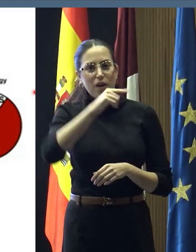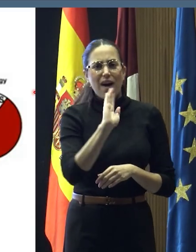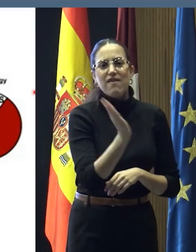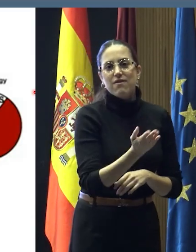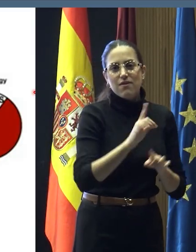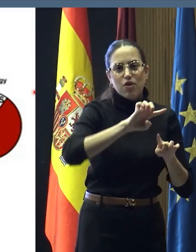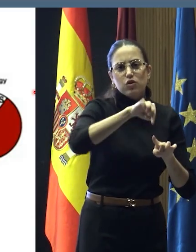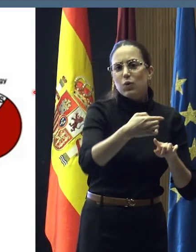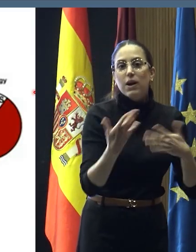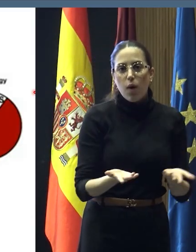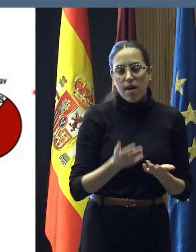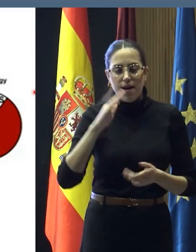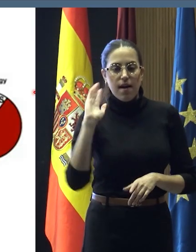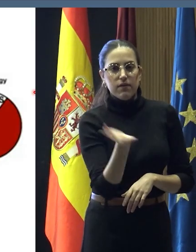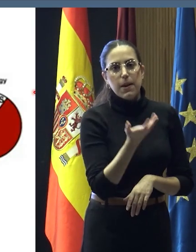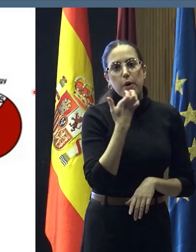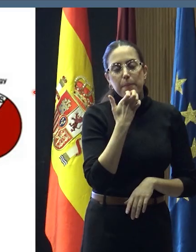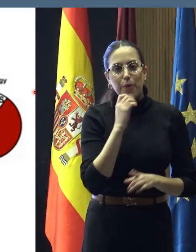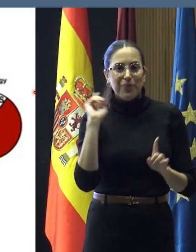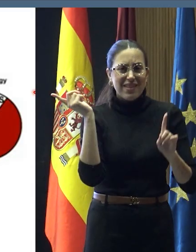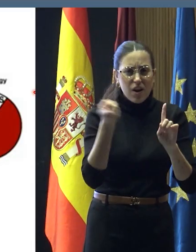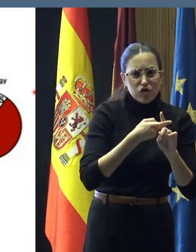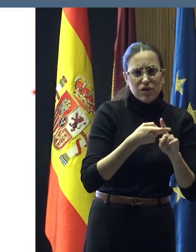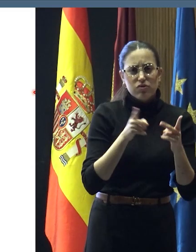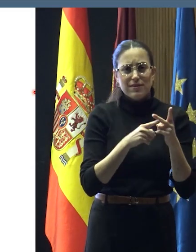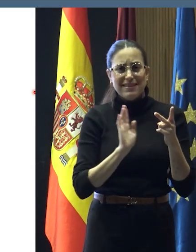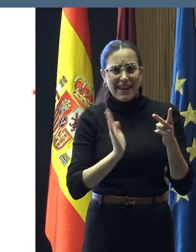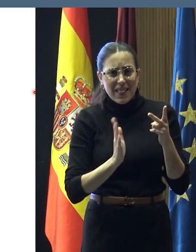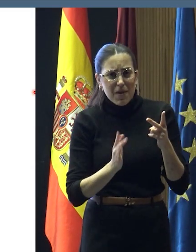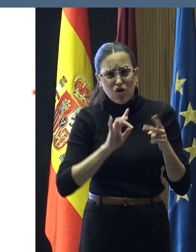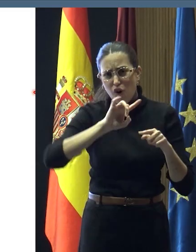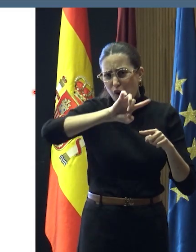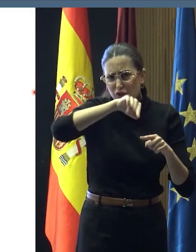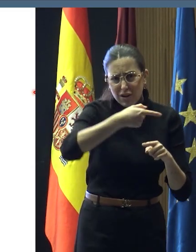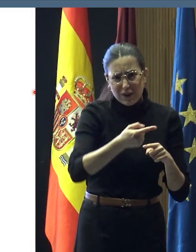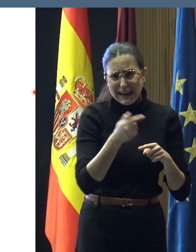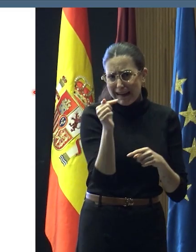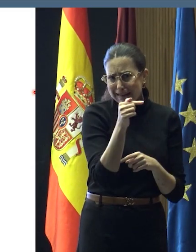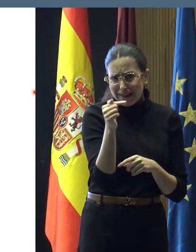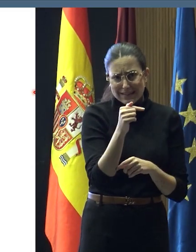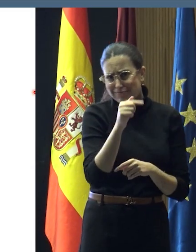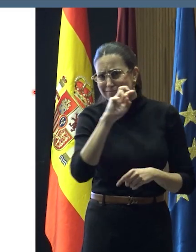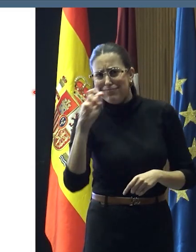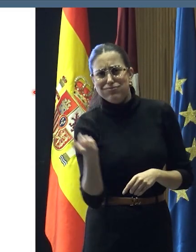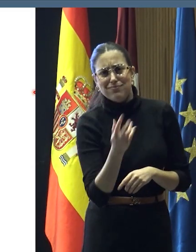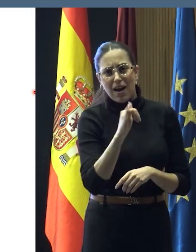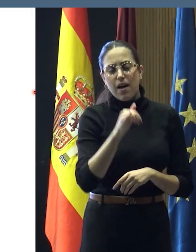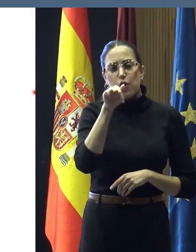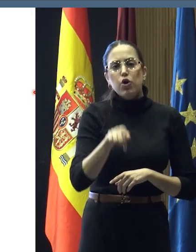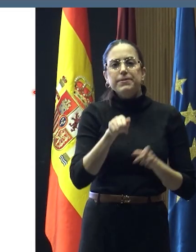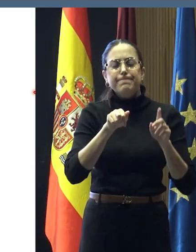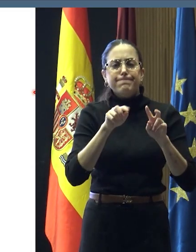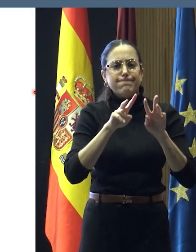en tratamientos, tiene muchísimas consecuencias. Hoy, pues lo que vamos a analizar hoy